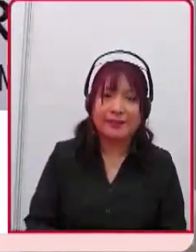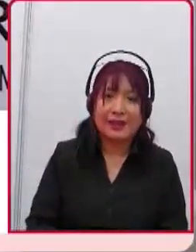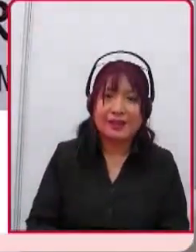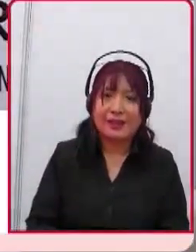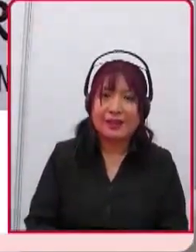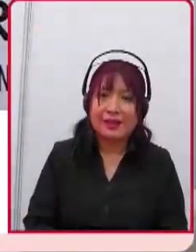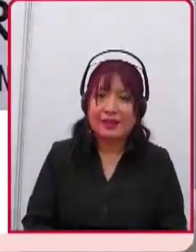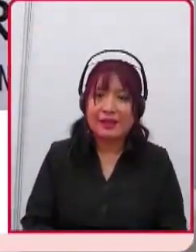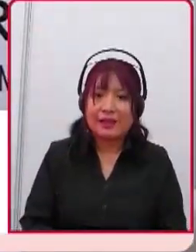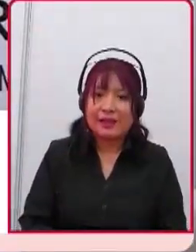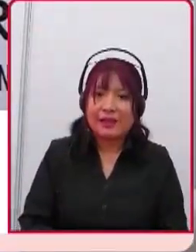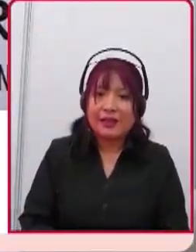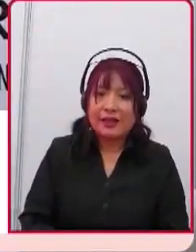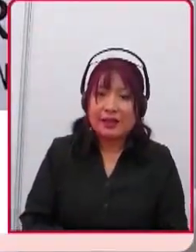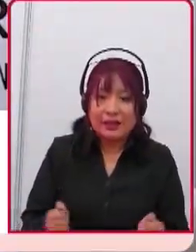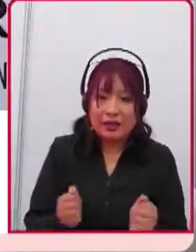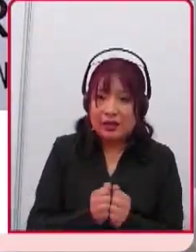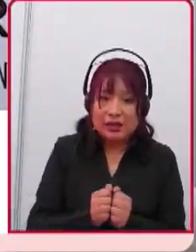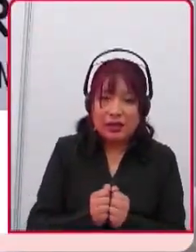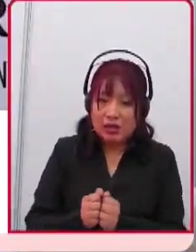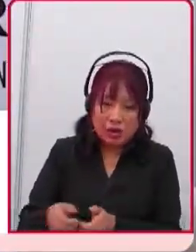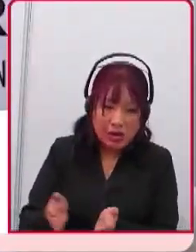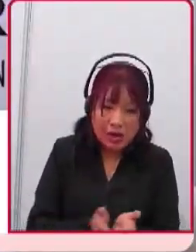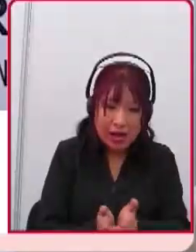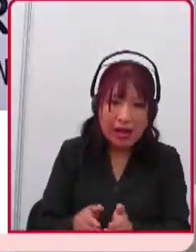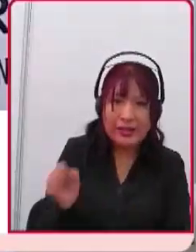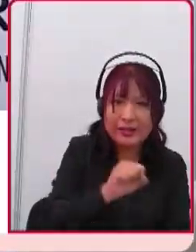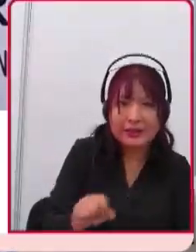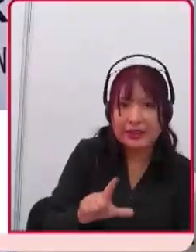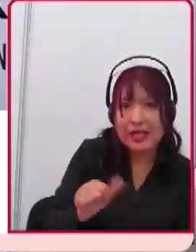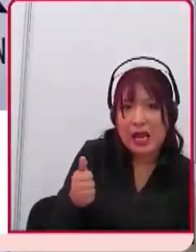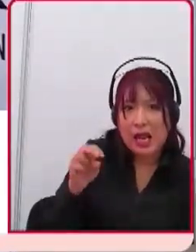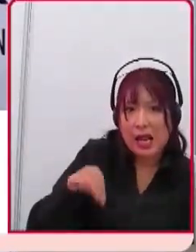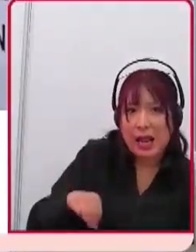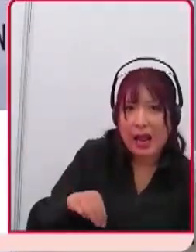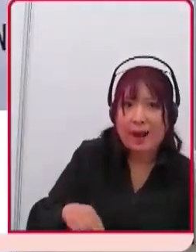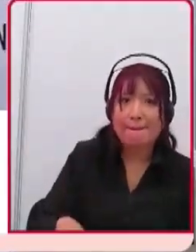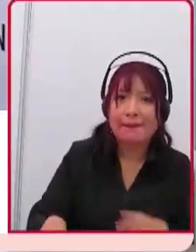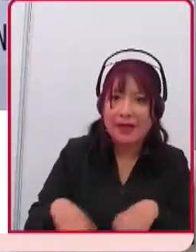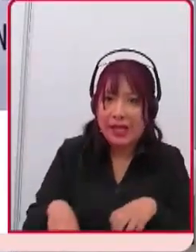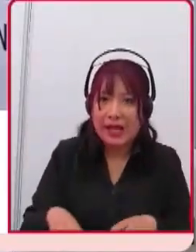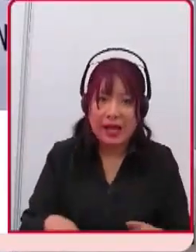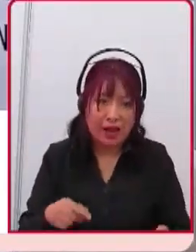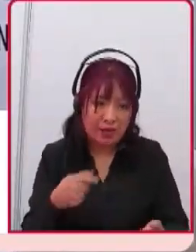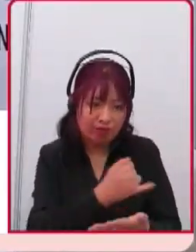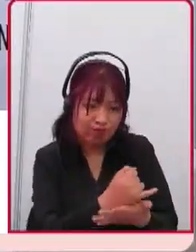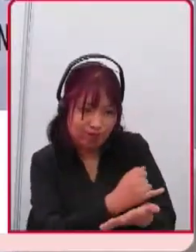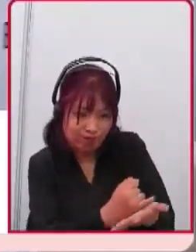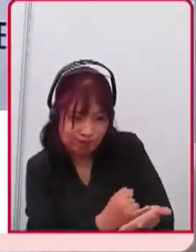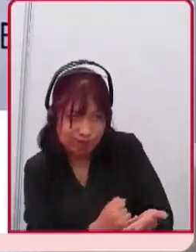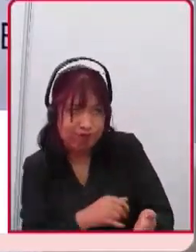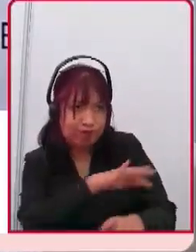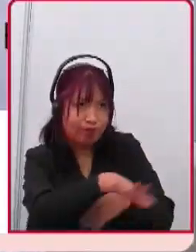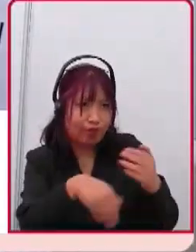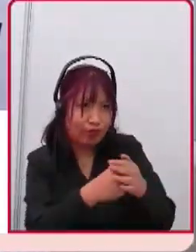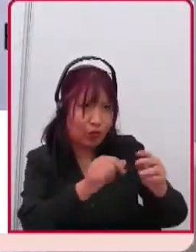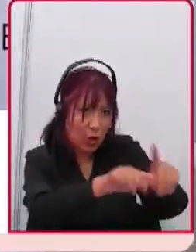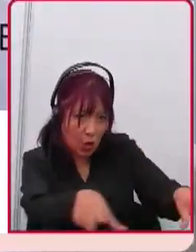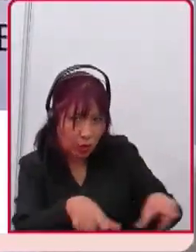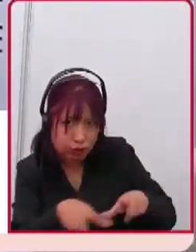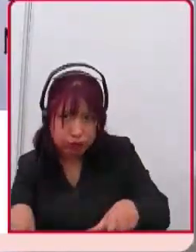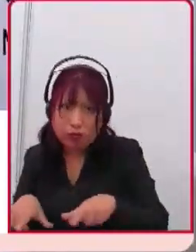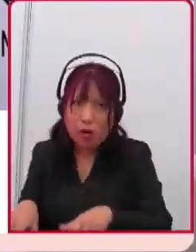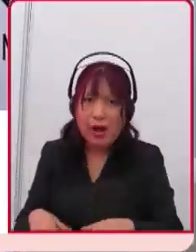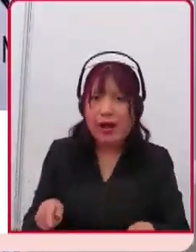con navegación SLAM, sistema de toma de muestras, y control embebido de retorno